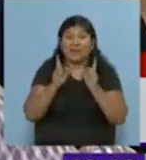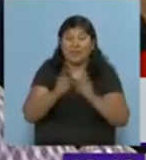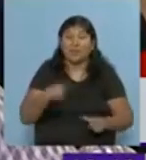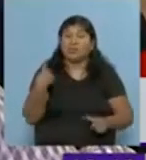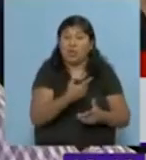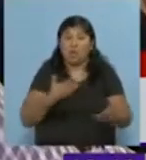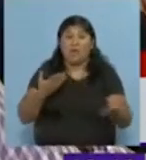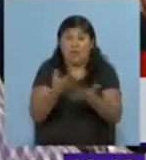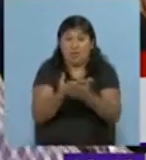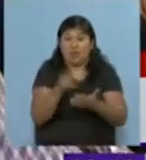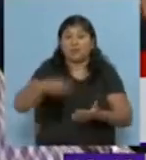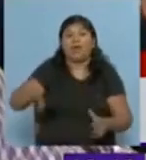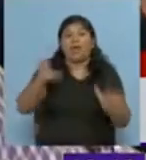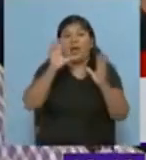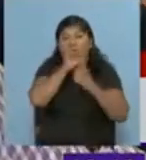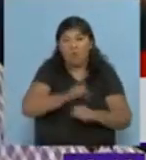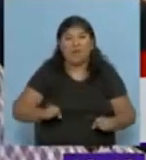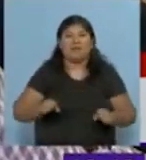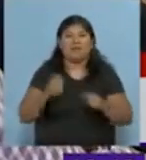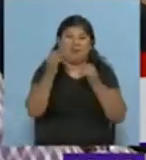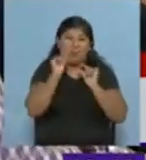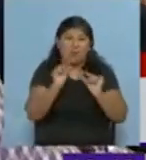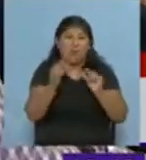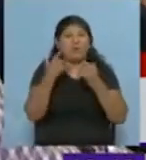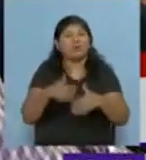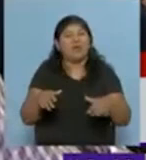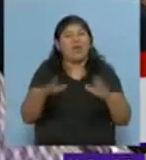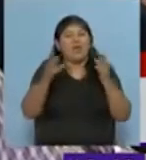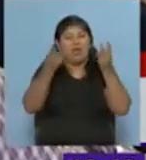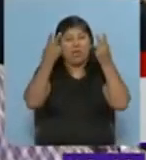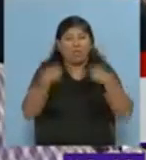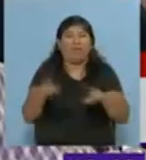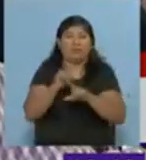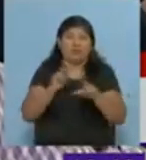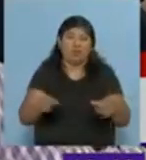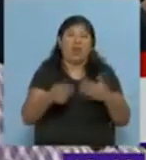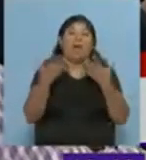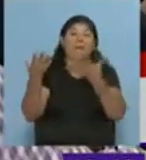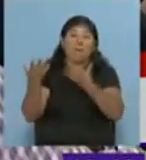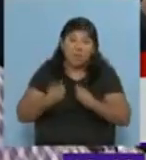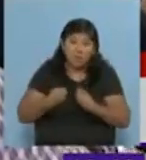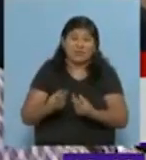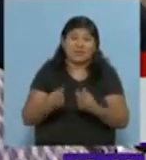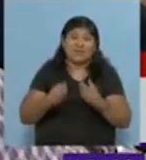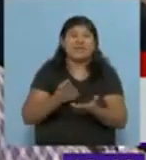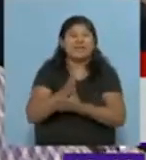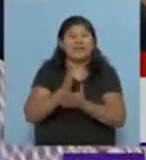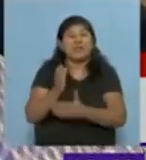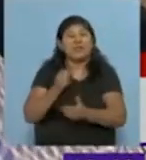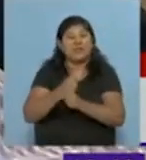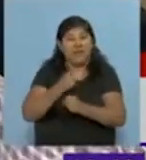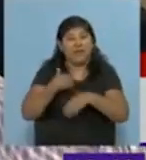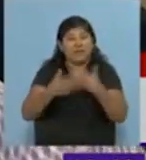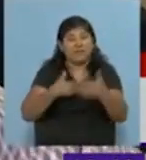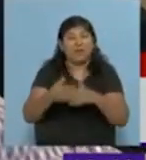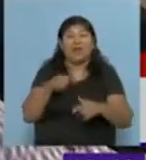que, bueno, que no bajen los brazos, que nos apoyen, que sigamos trabajando, que sigamos en